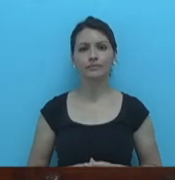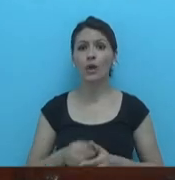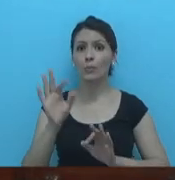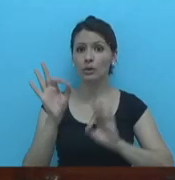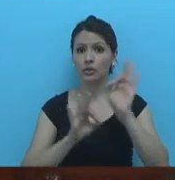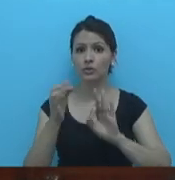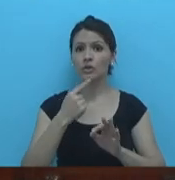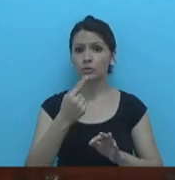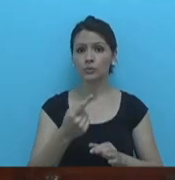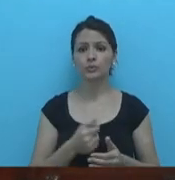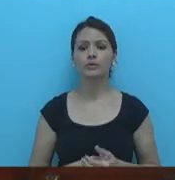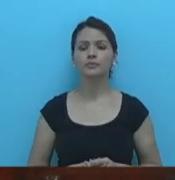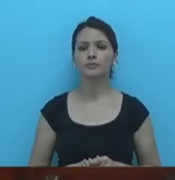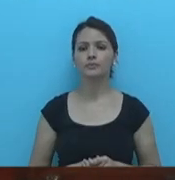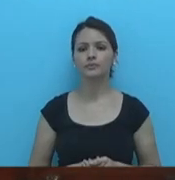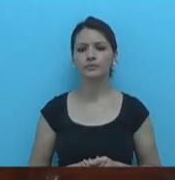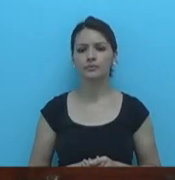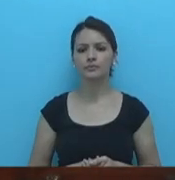Proyecto de resolución, expediente